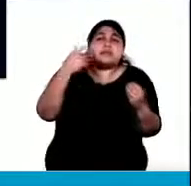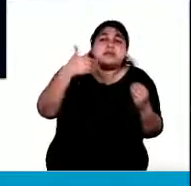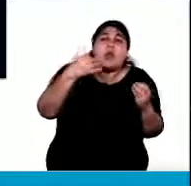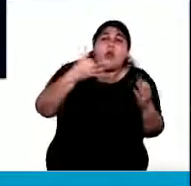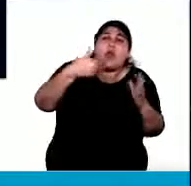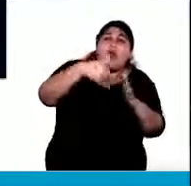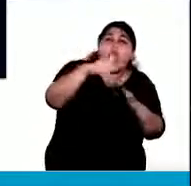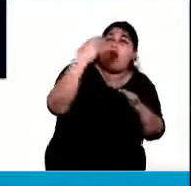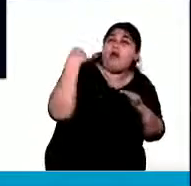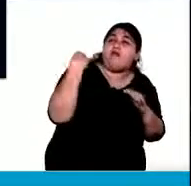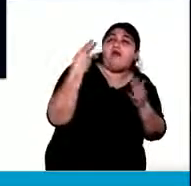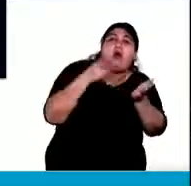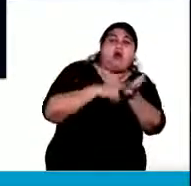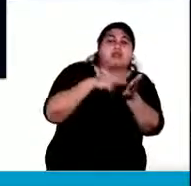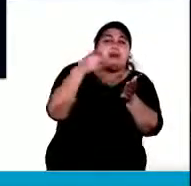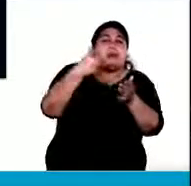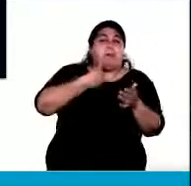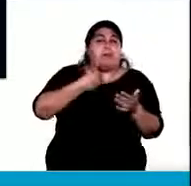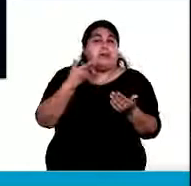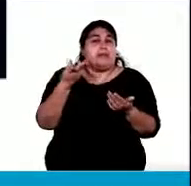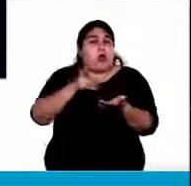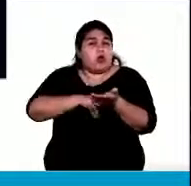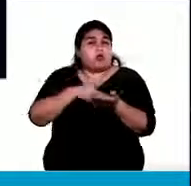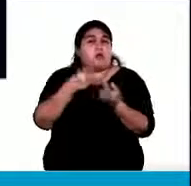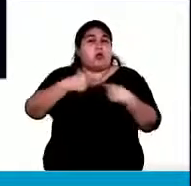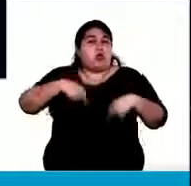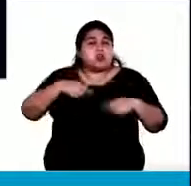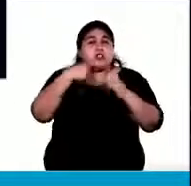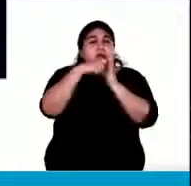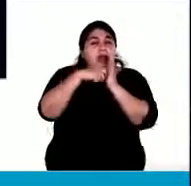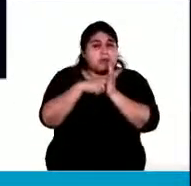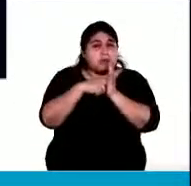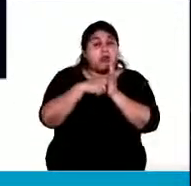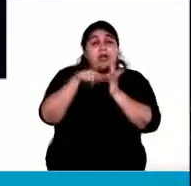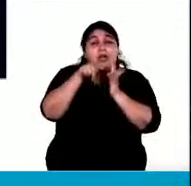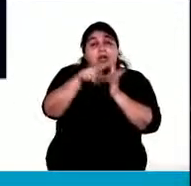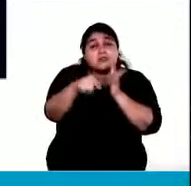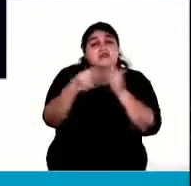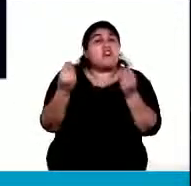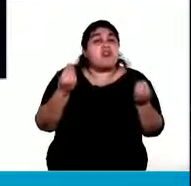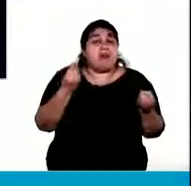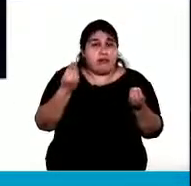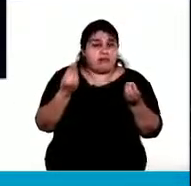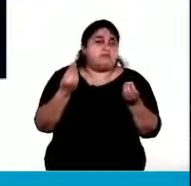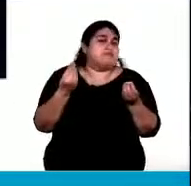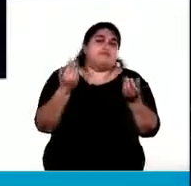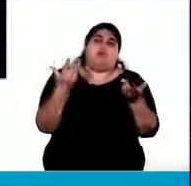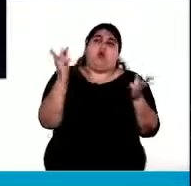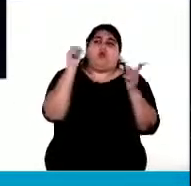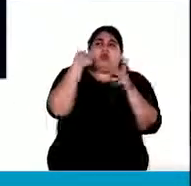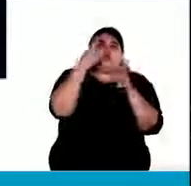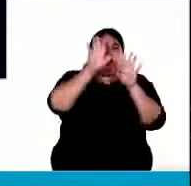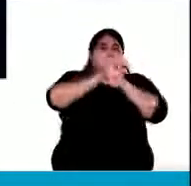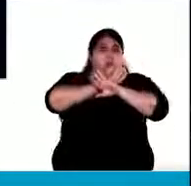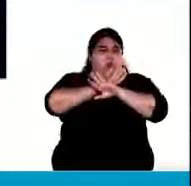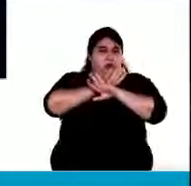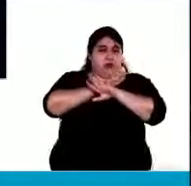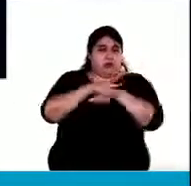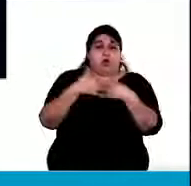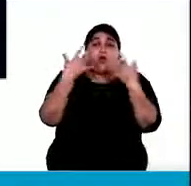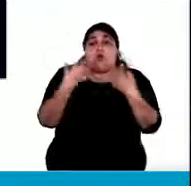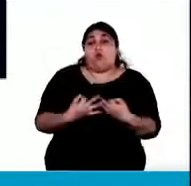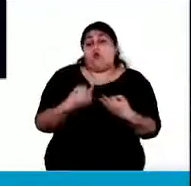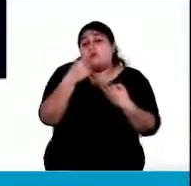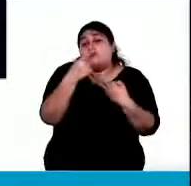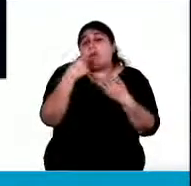días aparezca en la ciudad de Buenos Aires un subregistro también y tengan que mínimamente decir nos equivocamos. Bueno, apareció un subregistro en la